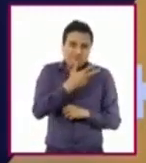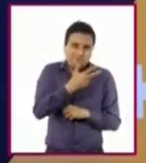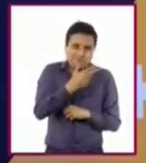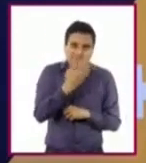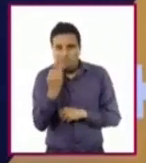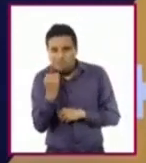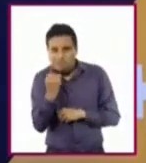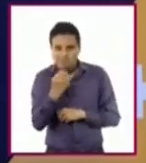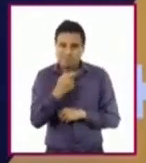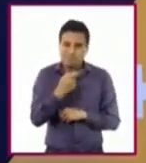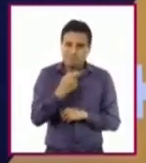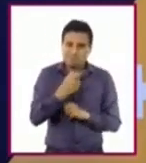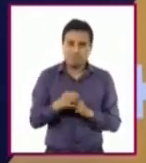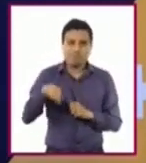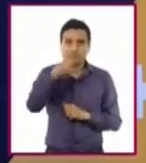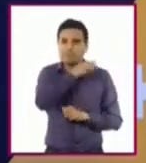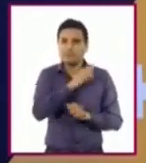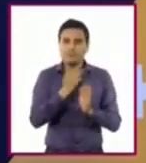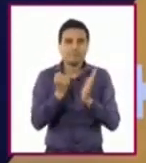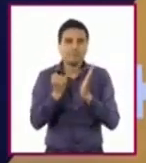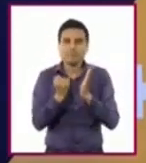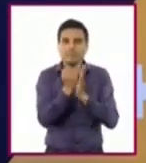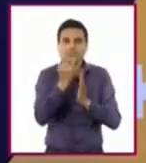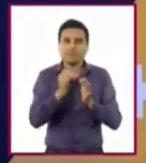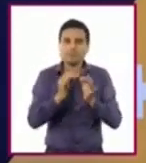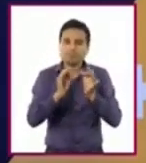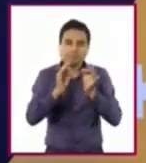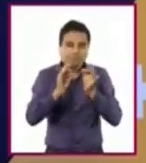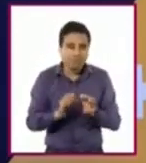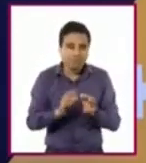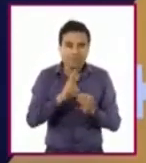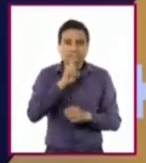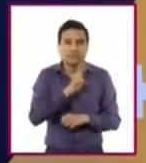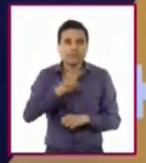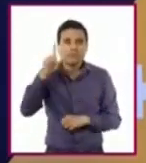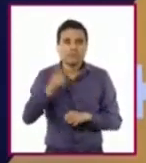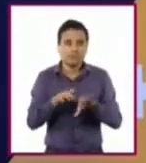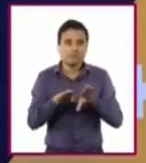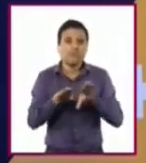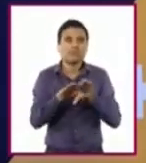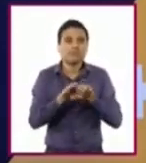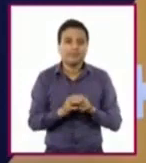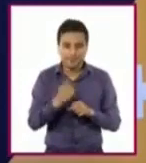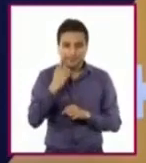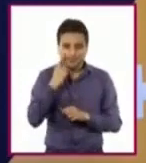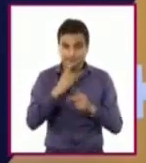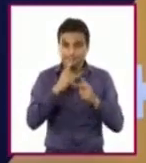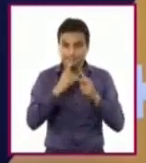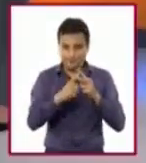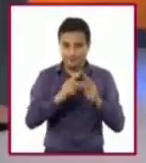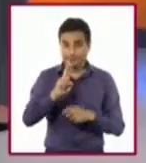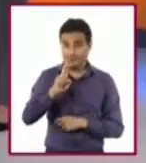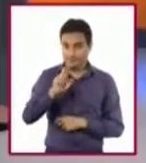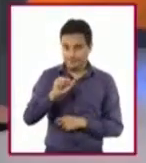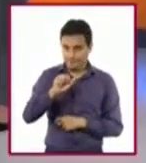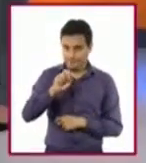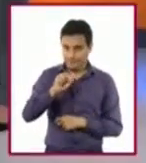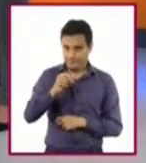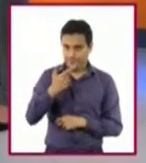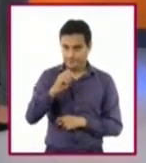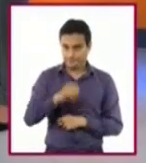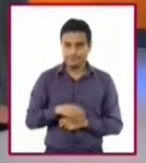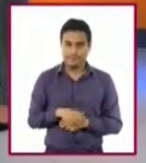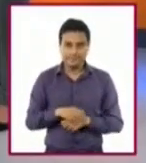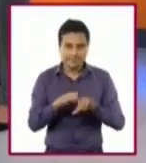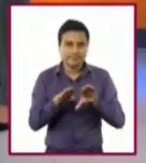más certera sobre cuál medida representa mejor al conjunto calculemos el rango para calcular el